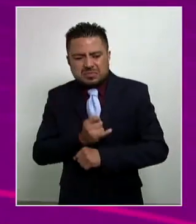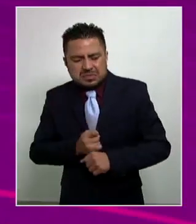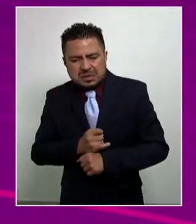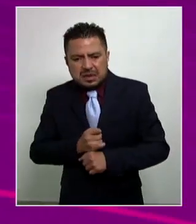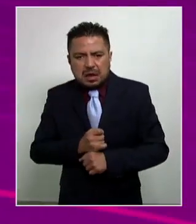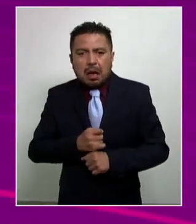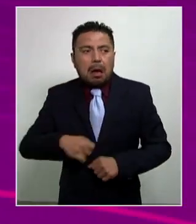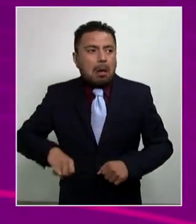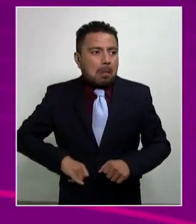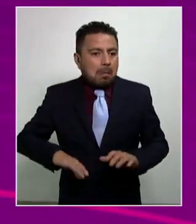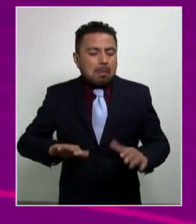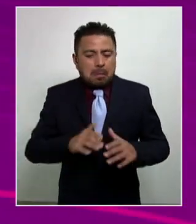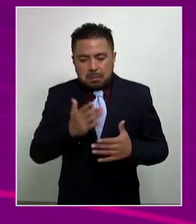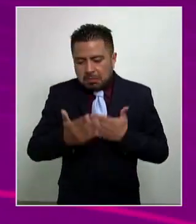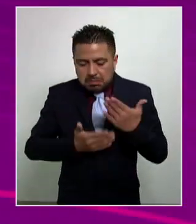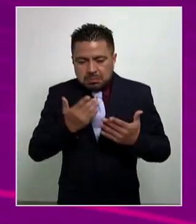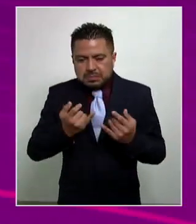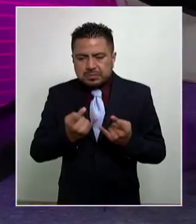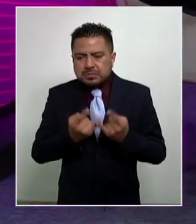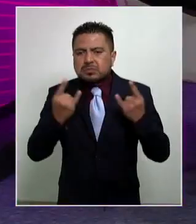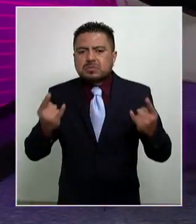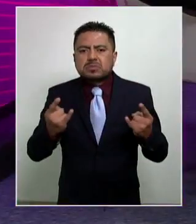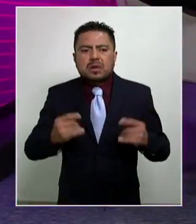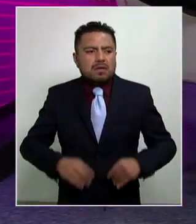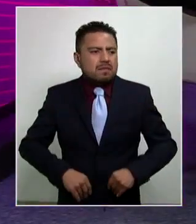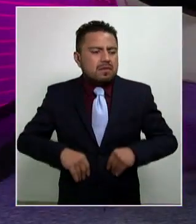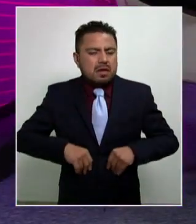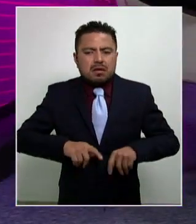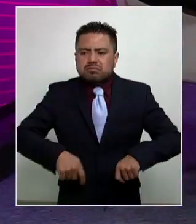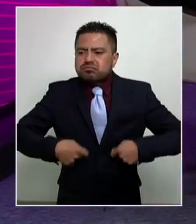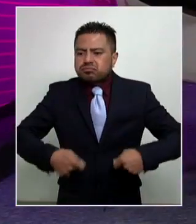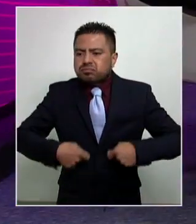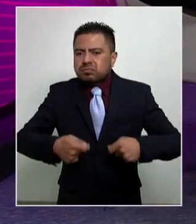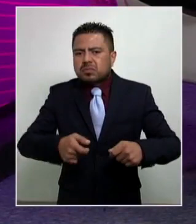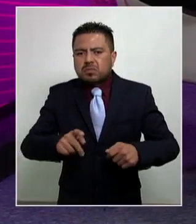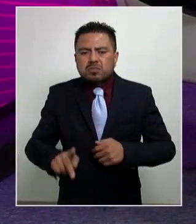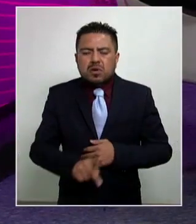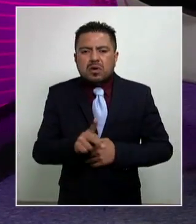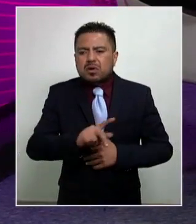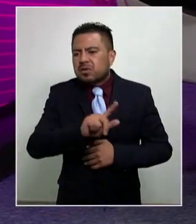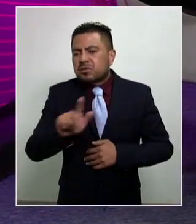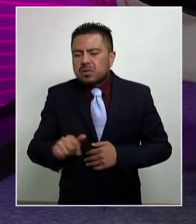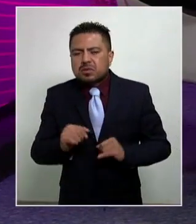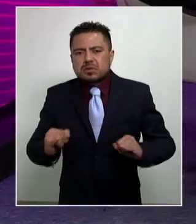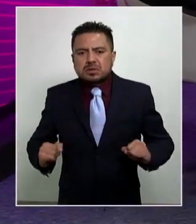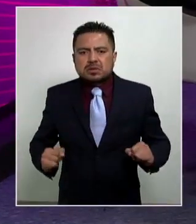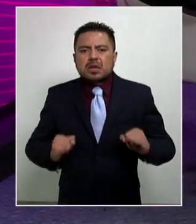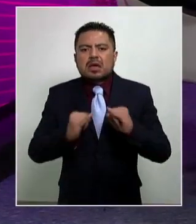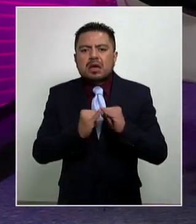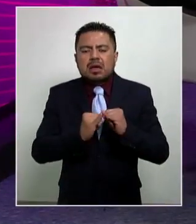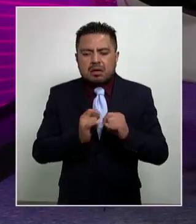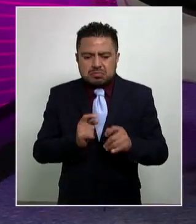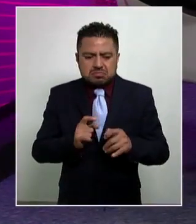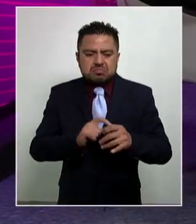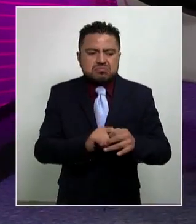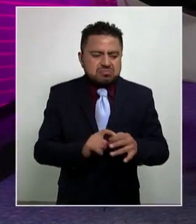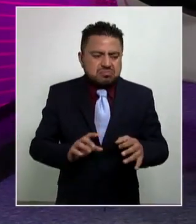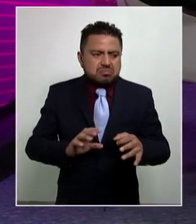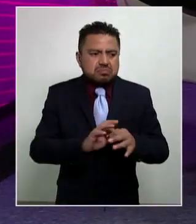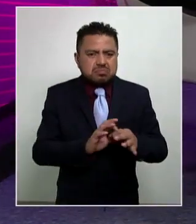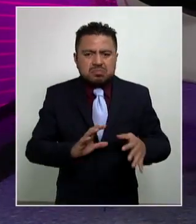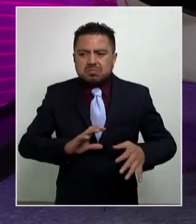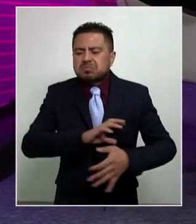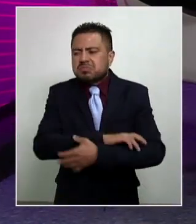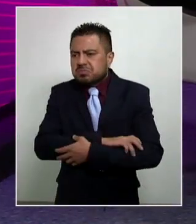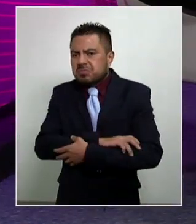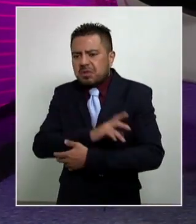sector interesado en el estudio de la historia y de la vida contemporánea de estos pueblos, y luego instituciones, ¿no?, que se han aliado, instituciones